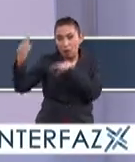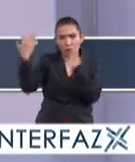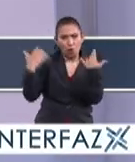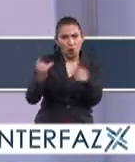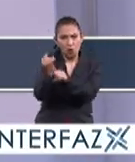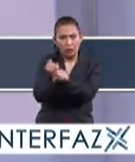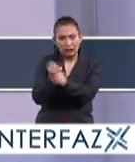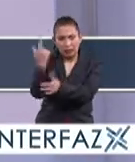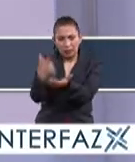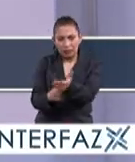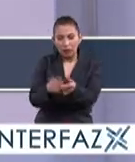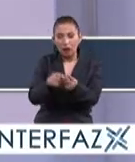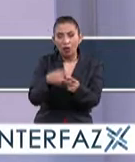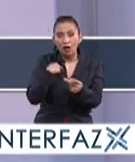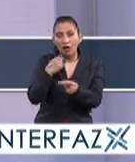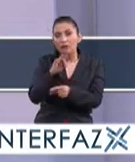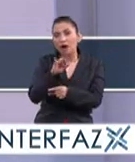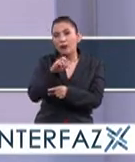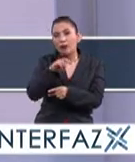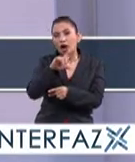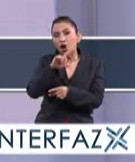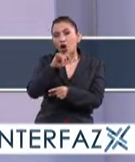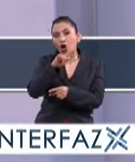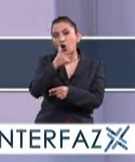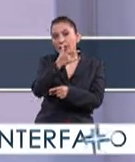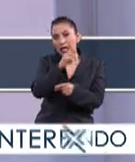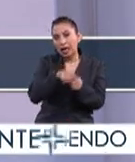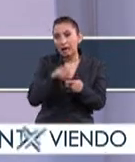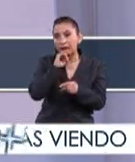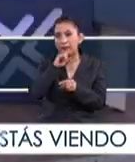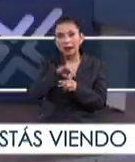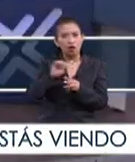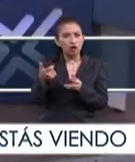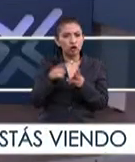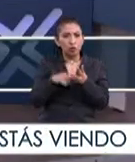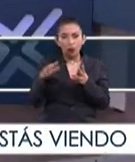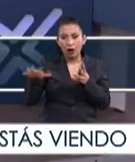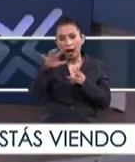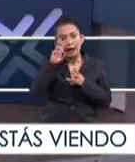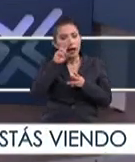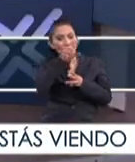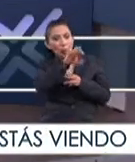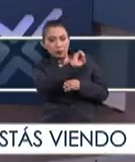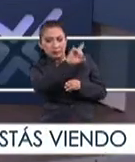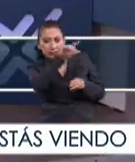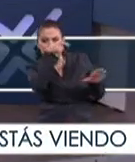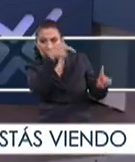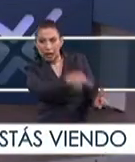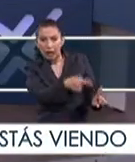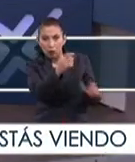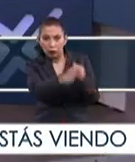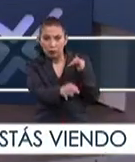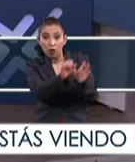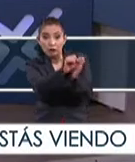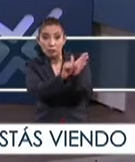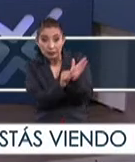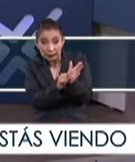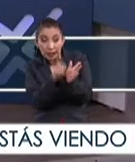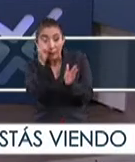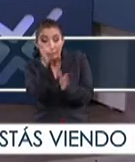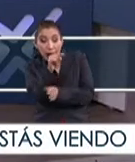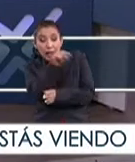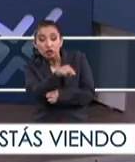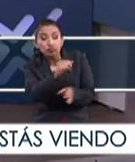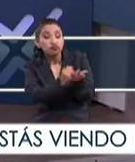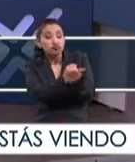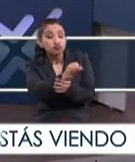hace investigación, farmacología, o también tenemos campos como de especialidad en el último semestre para que